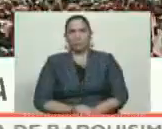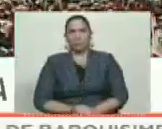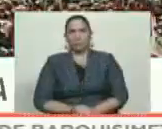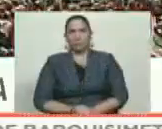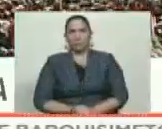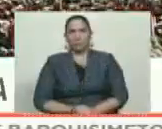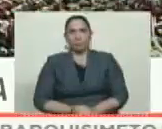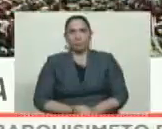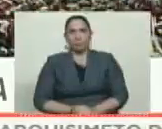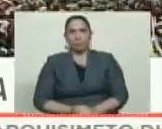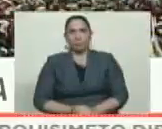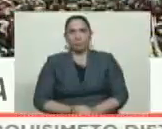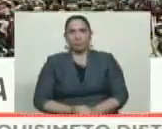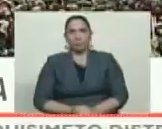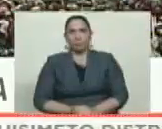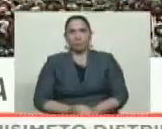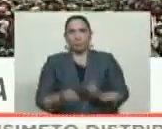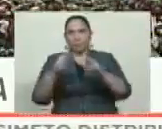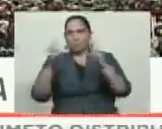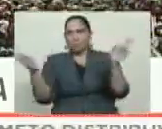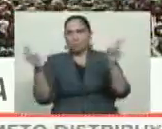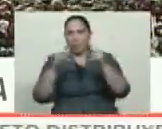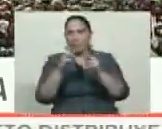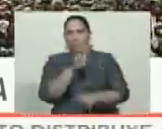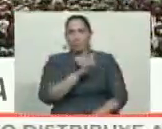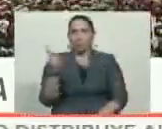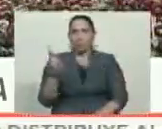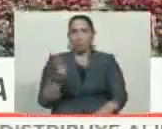¡Vía Puente República!